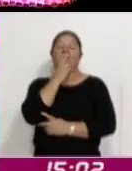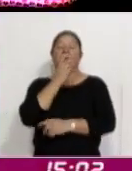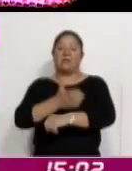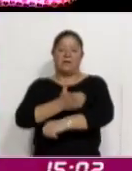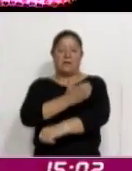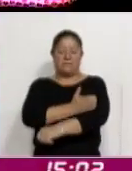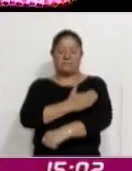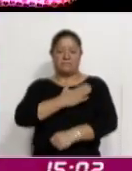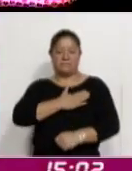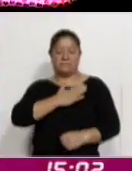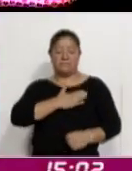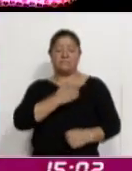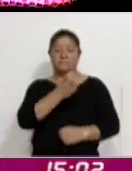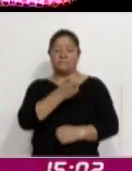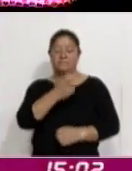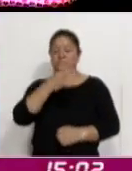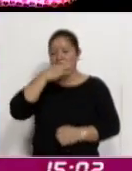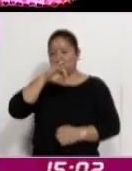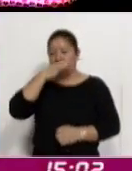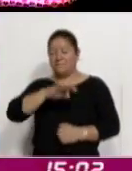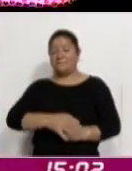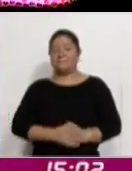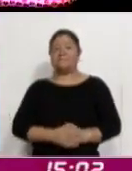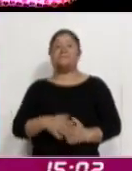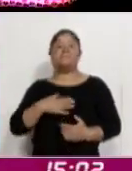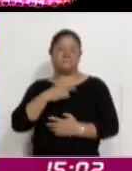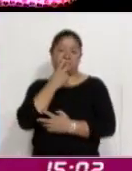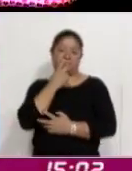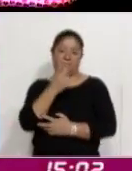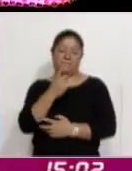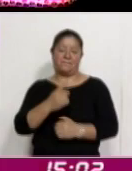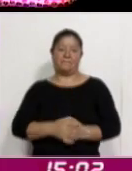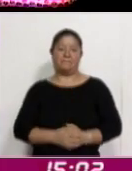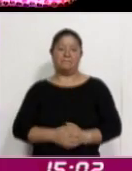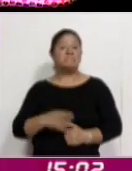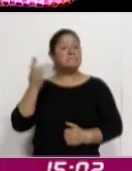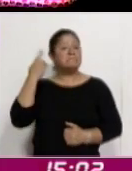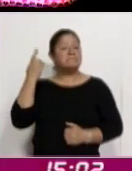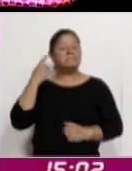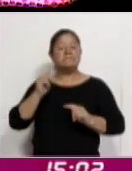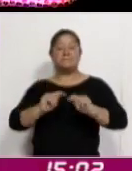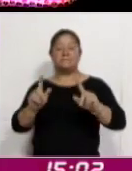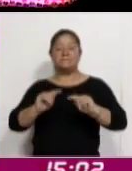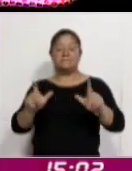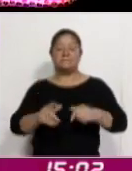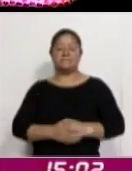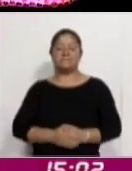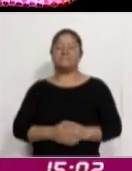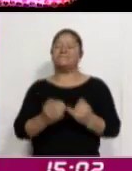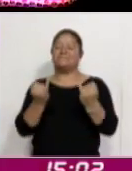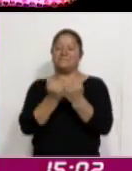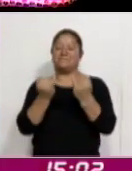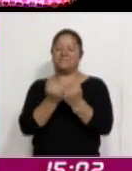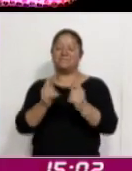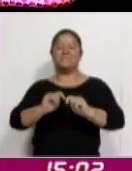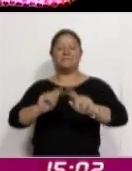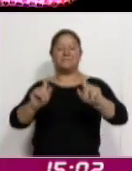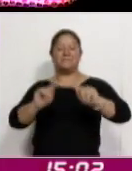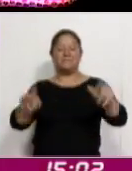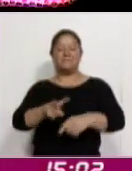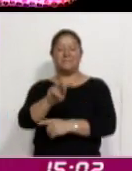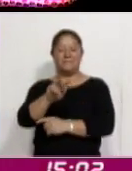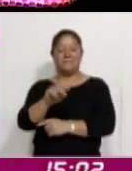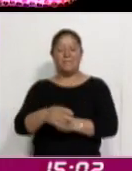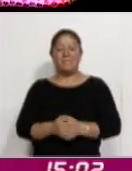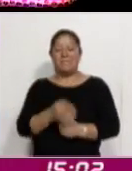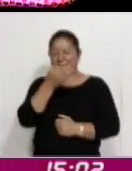todo en este aniversario, le decía, de Radio Tlaxcala y Tlaxcala Televisión. En unos instantes